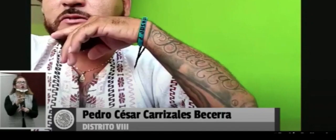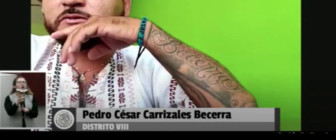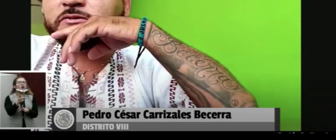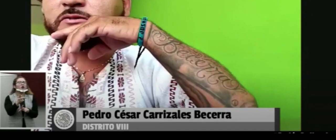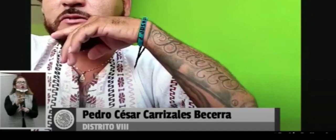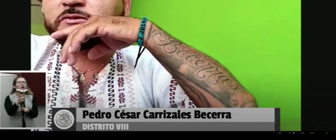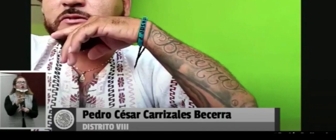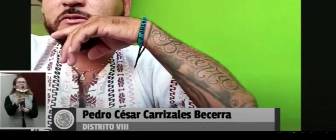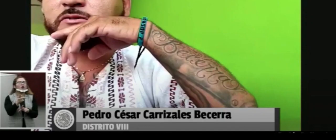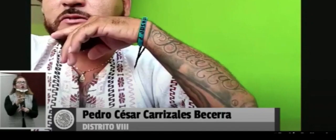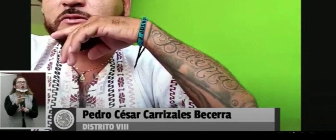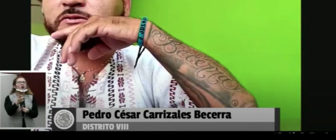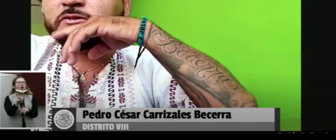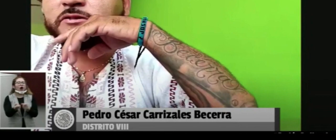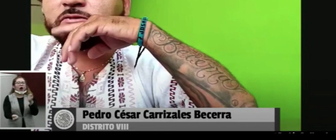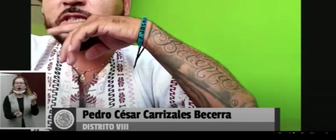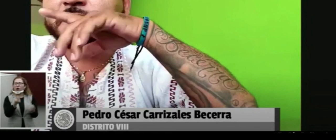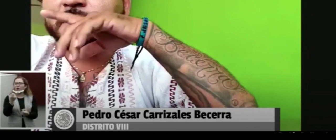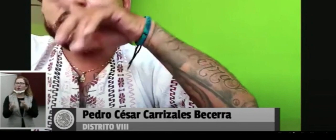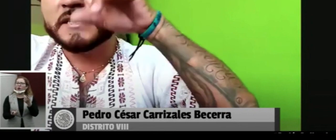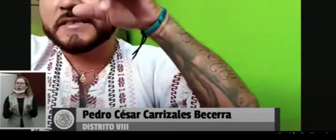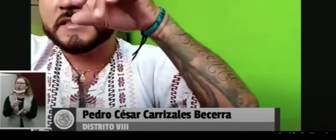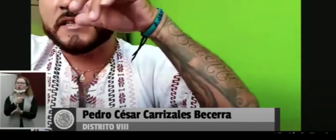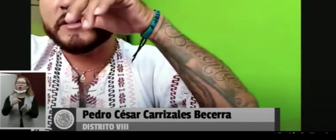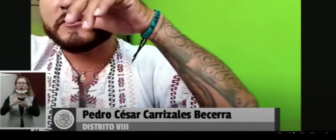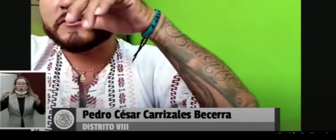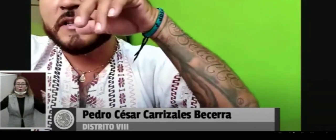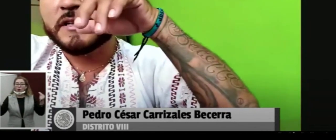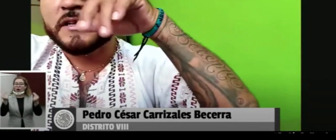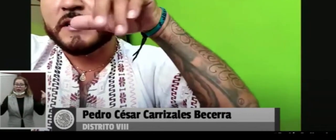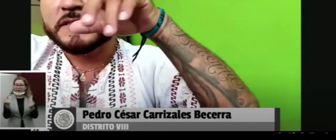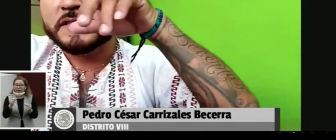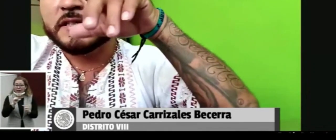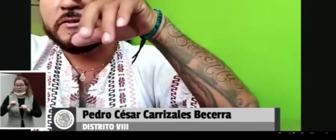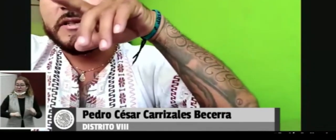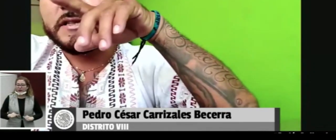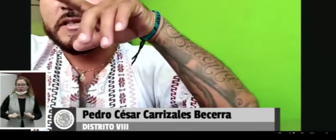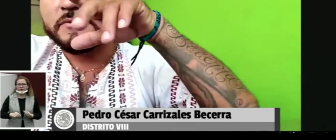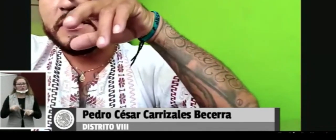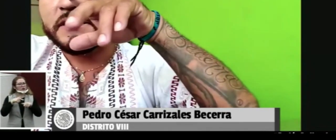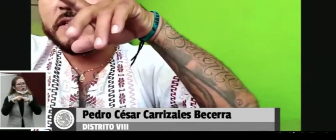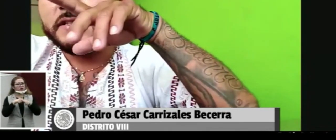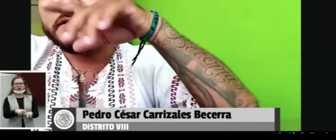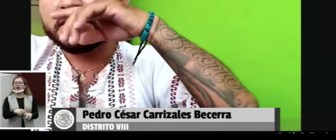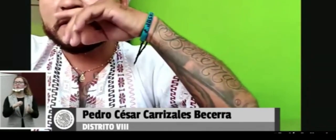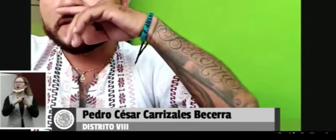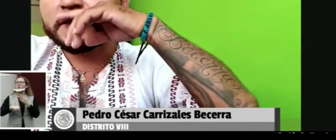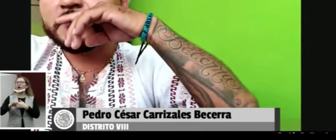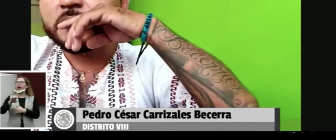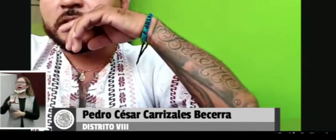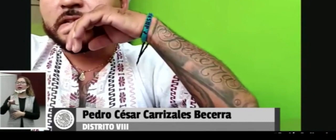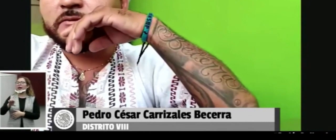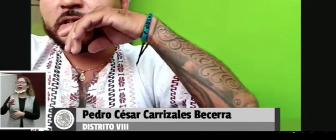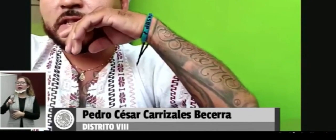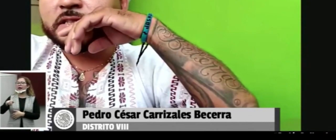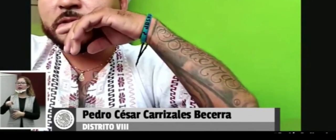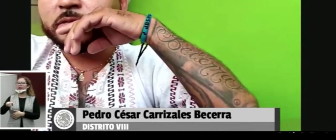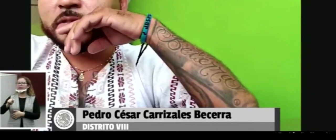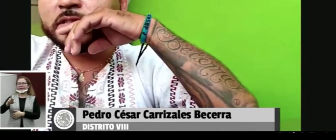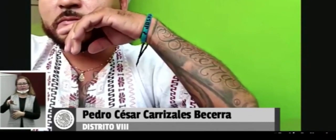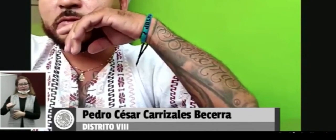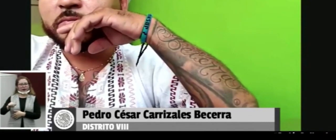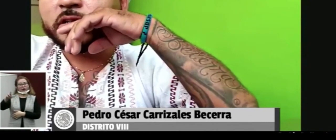iniciativas rechazadas es el diputado sin partido Pedro César Carrizales Becerra, quien ha presentado siete iniciativas de las cuales